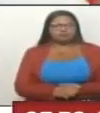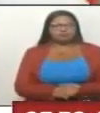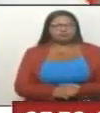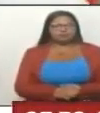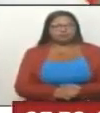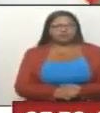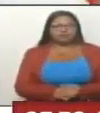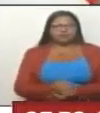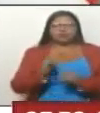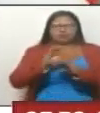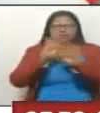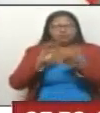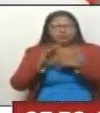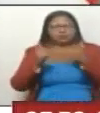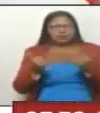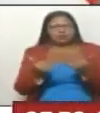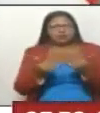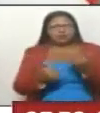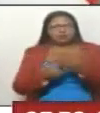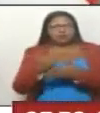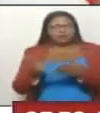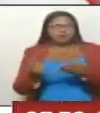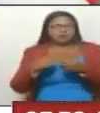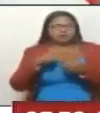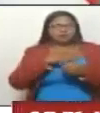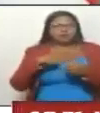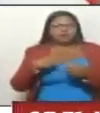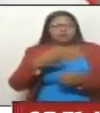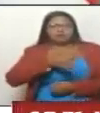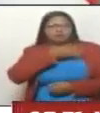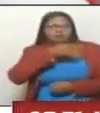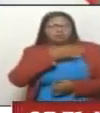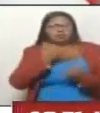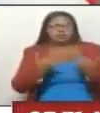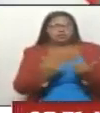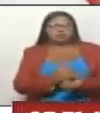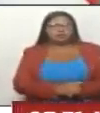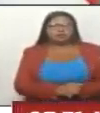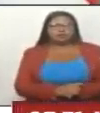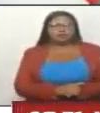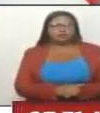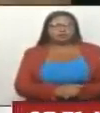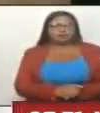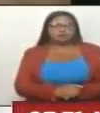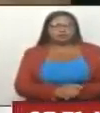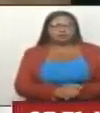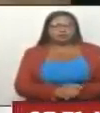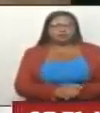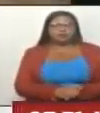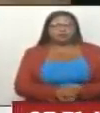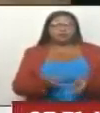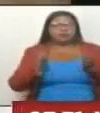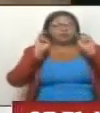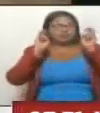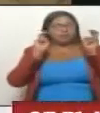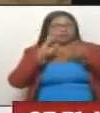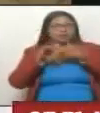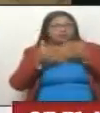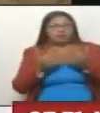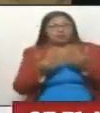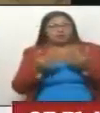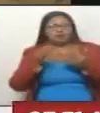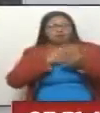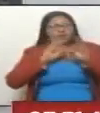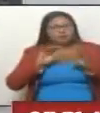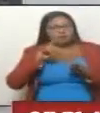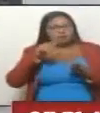parte, pero por la otra, además de lo social, está el tema de las medidas coercitivas